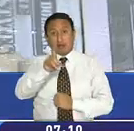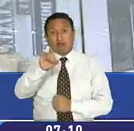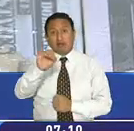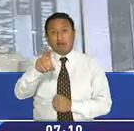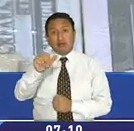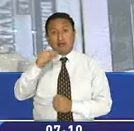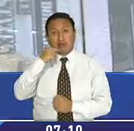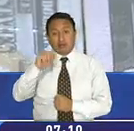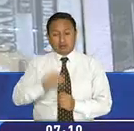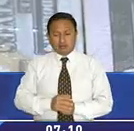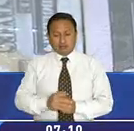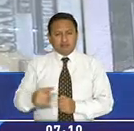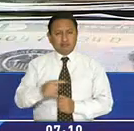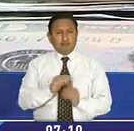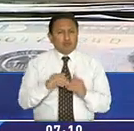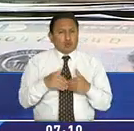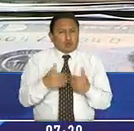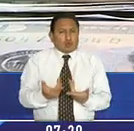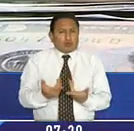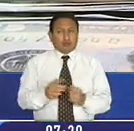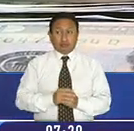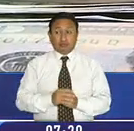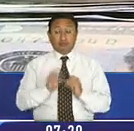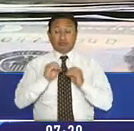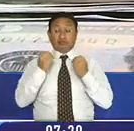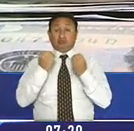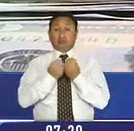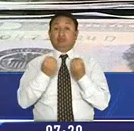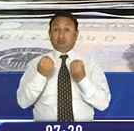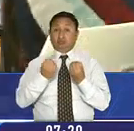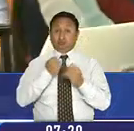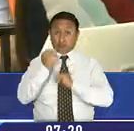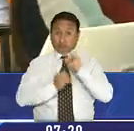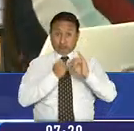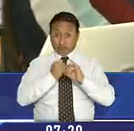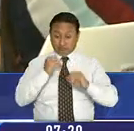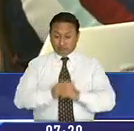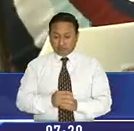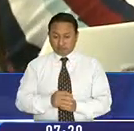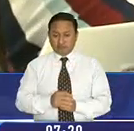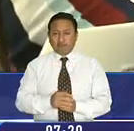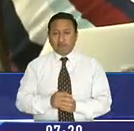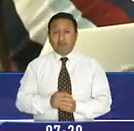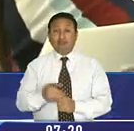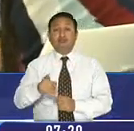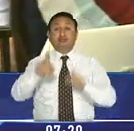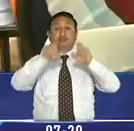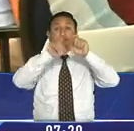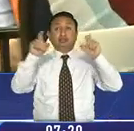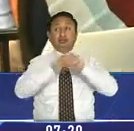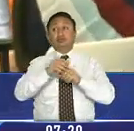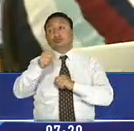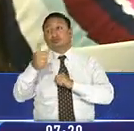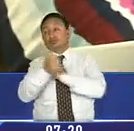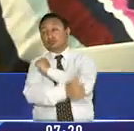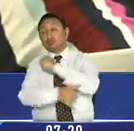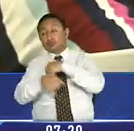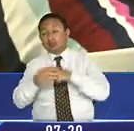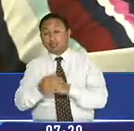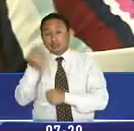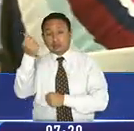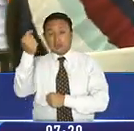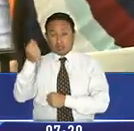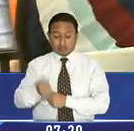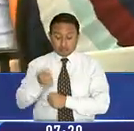las grandes estructuras de lavado de activos. Utilización de empresas offshore, el manejo de dinero en efectivo, ya la presencia de